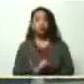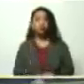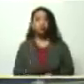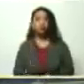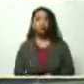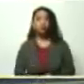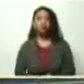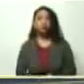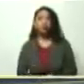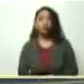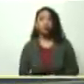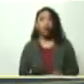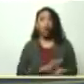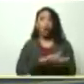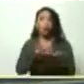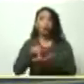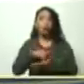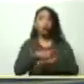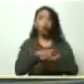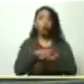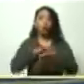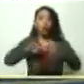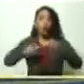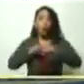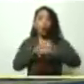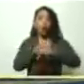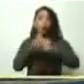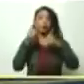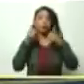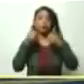la intervención del doctor Jorge Rodríguez